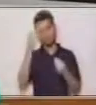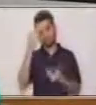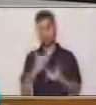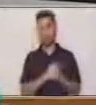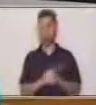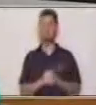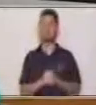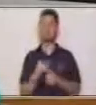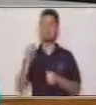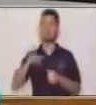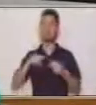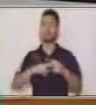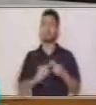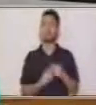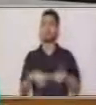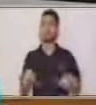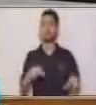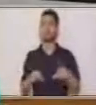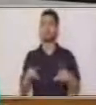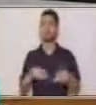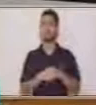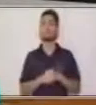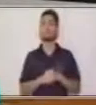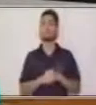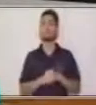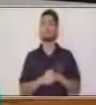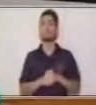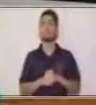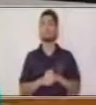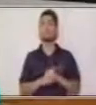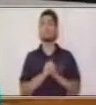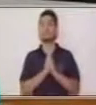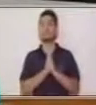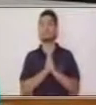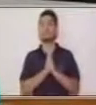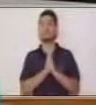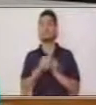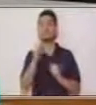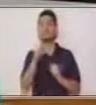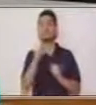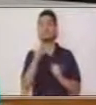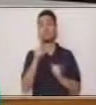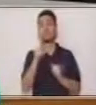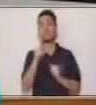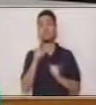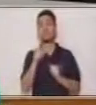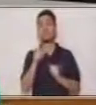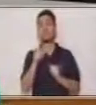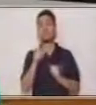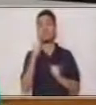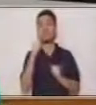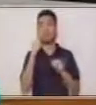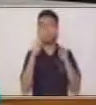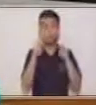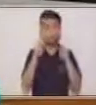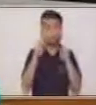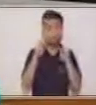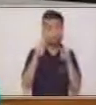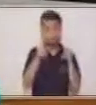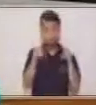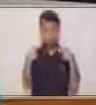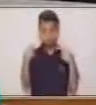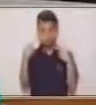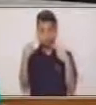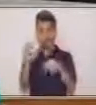el día de hoy con una actividad. Te voy a pedir que por favor, donde estés tú recibiendo o viendo esta programación